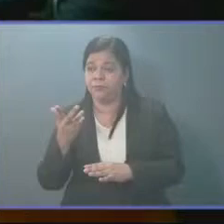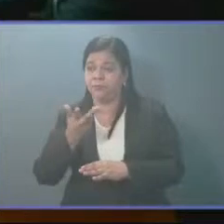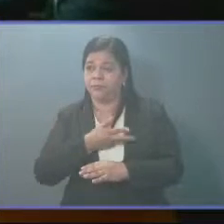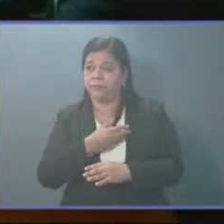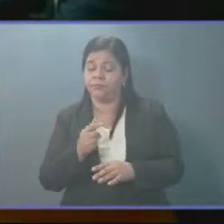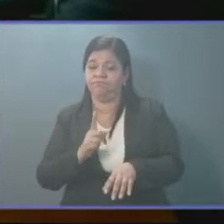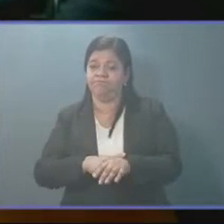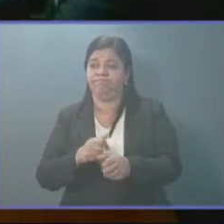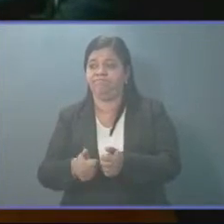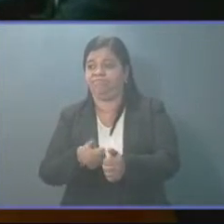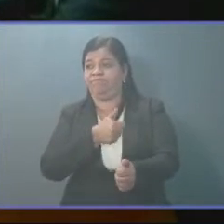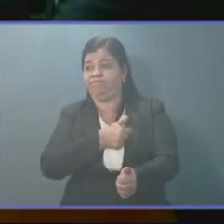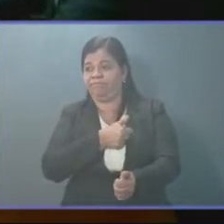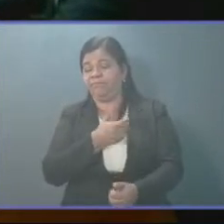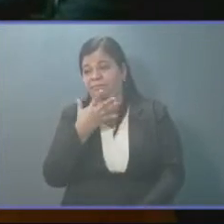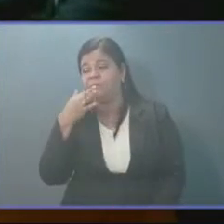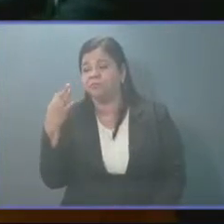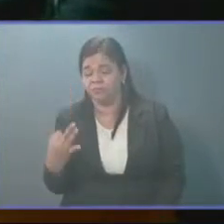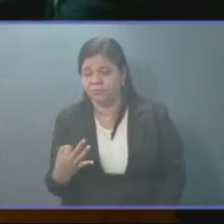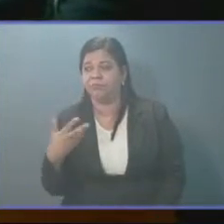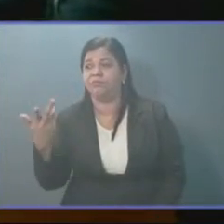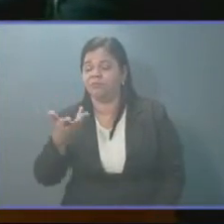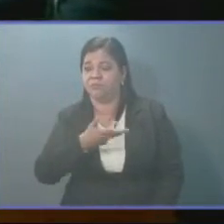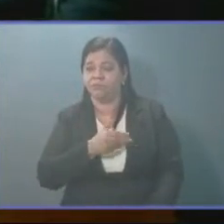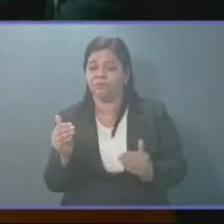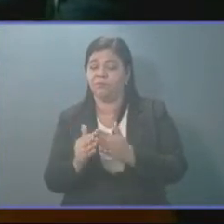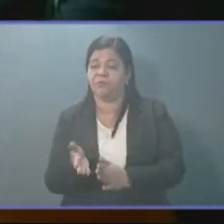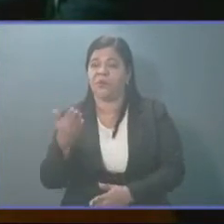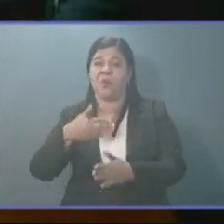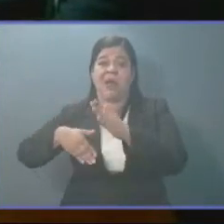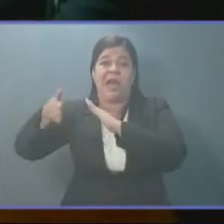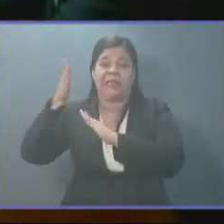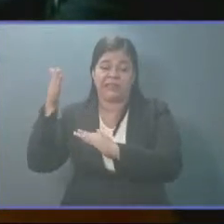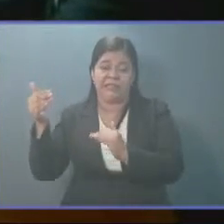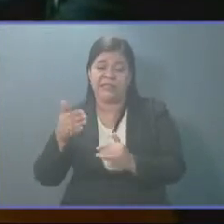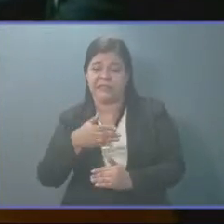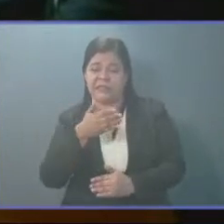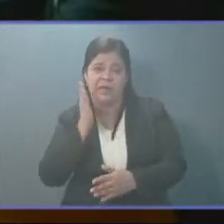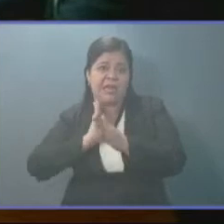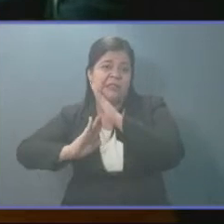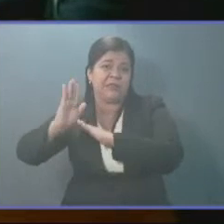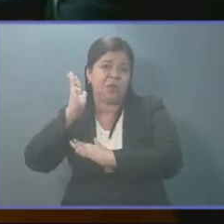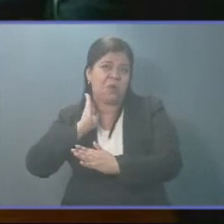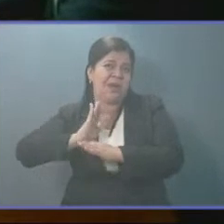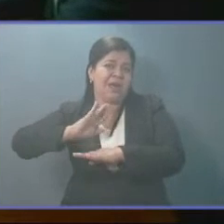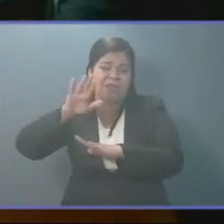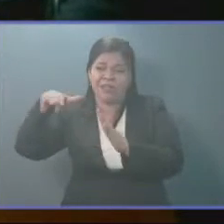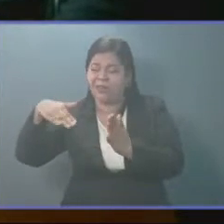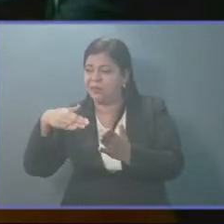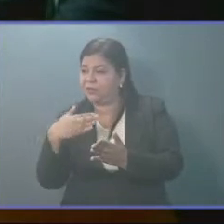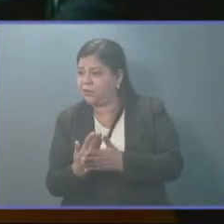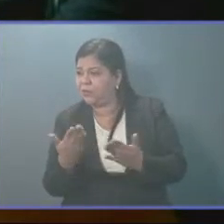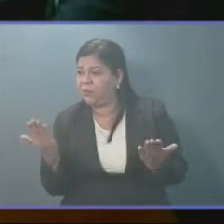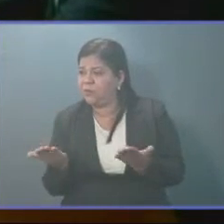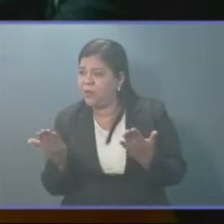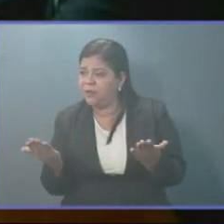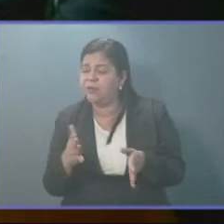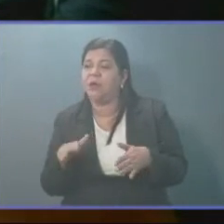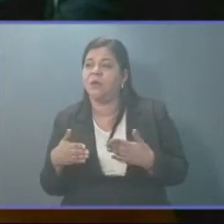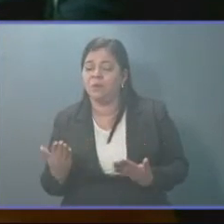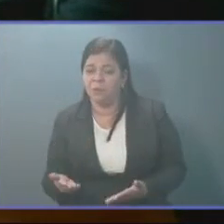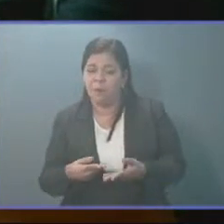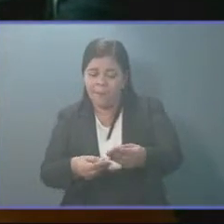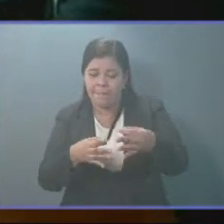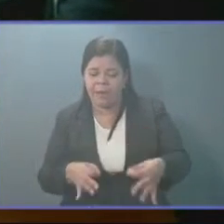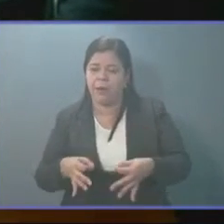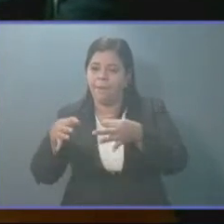obsoletos. Definitivamente estamos como en la época de la prehistoria, en la que todo se lleva a cabo por medio de